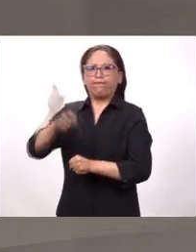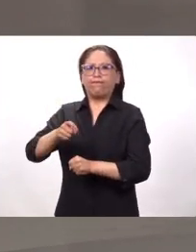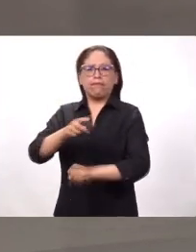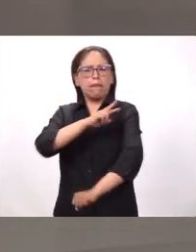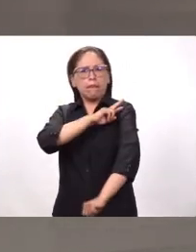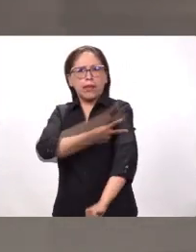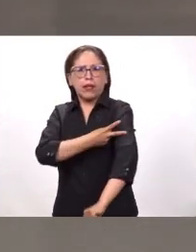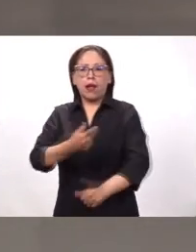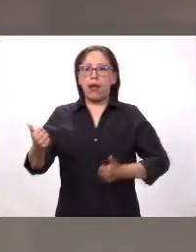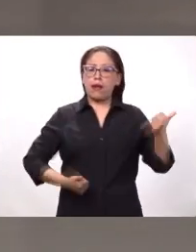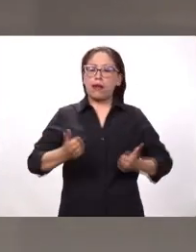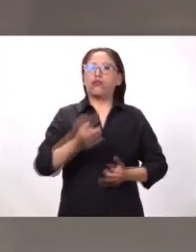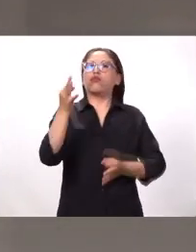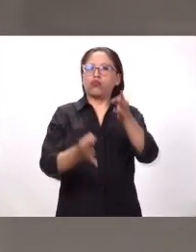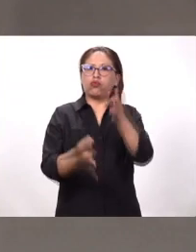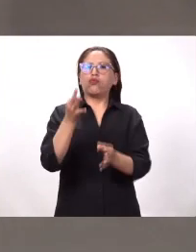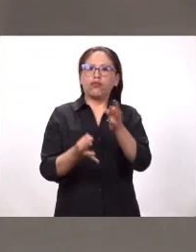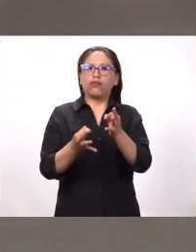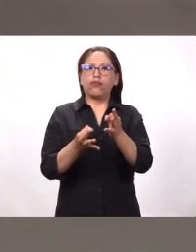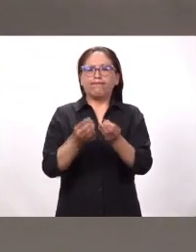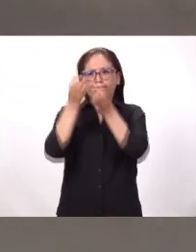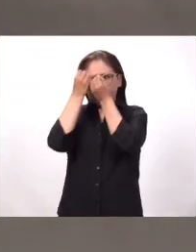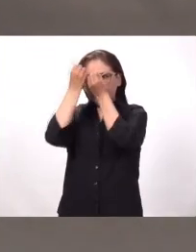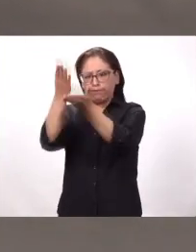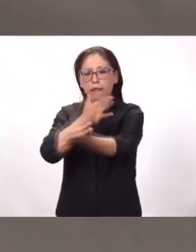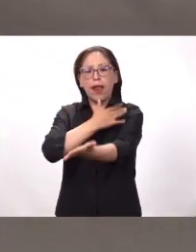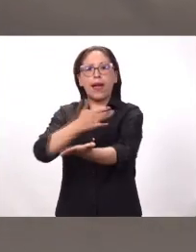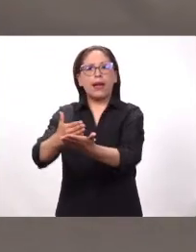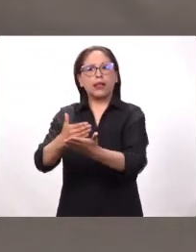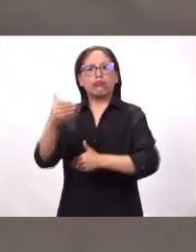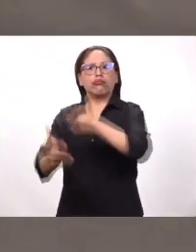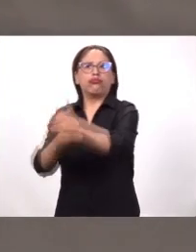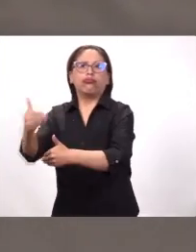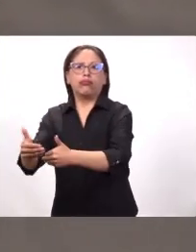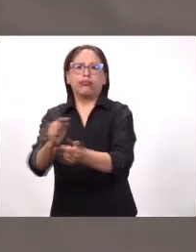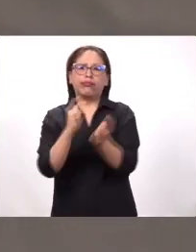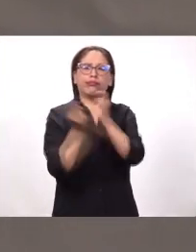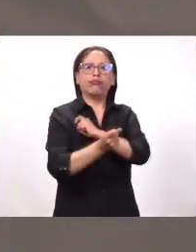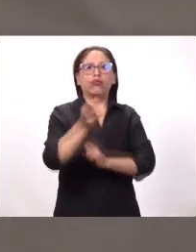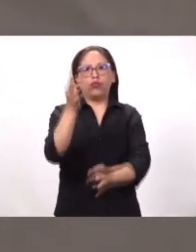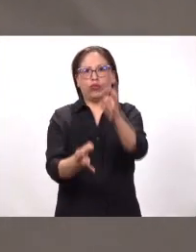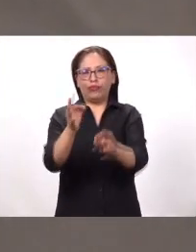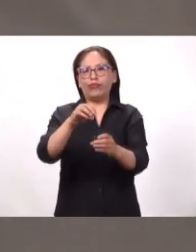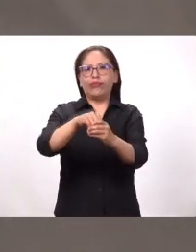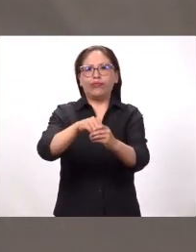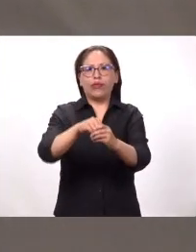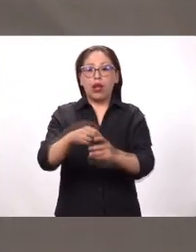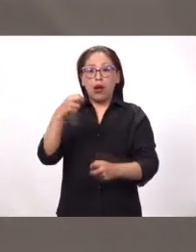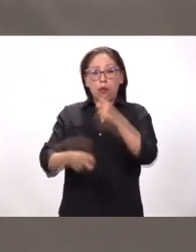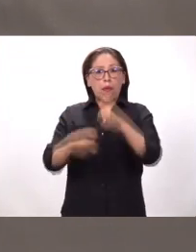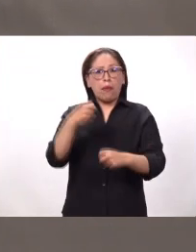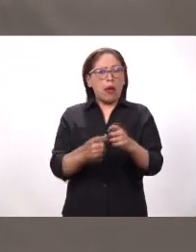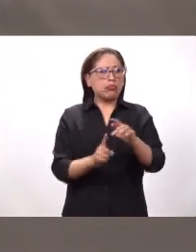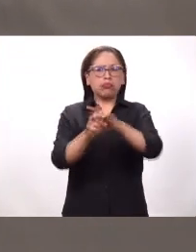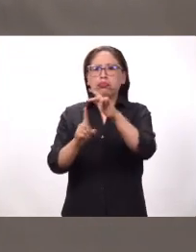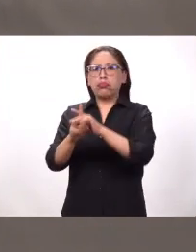personas comprometidas y valientes en la administración de justicia. Cumpliendo los plazos procesales se producirán cambios en la justicia, ya